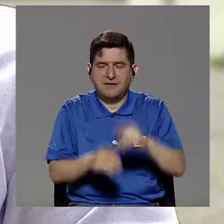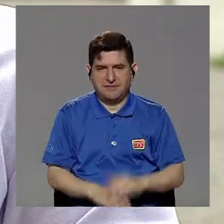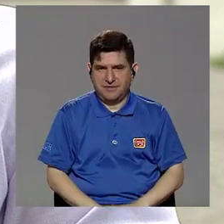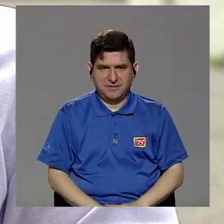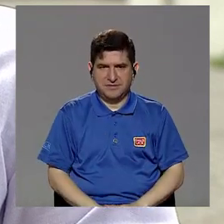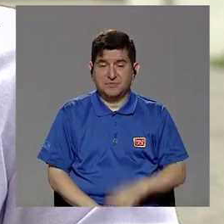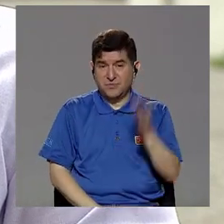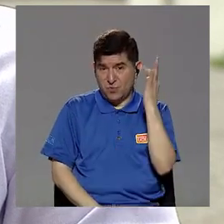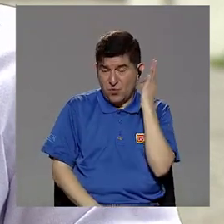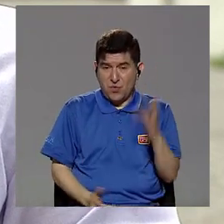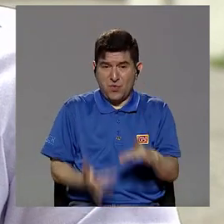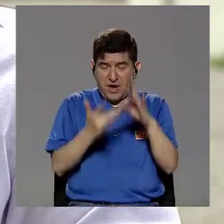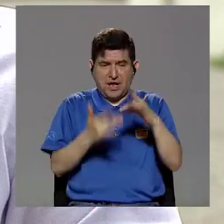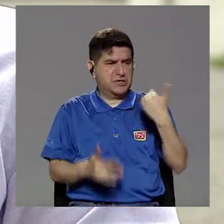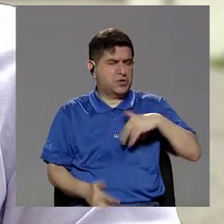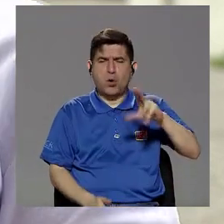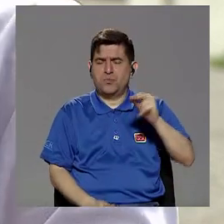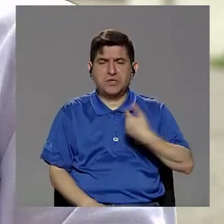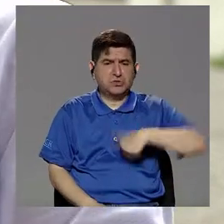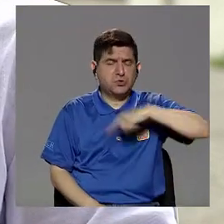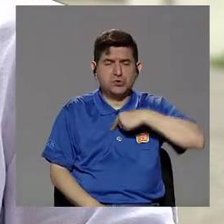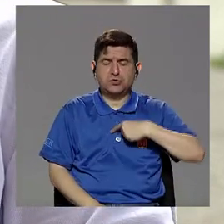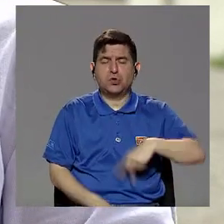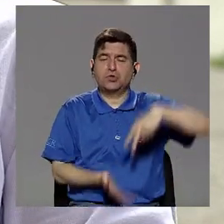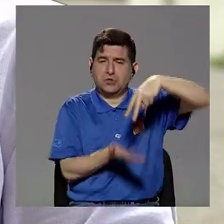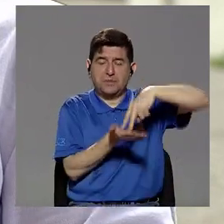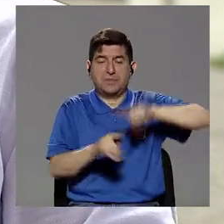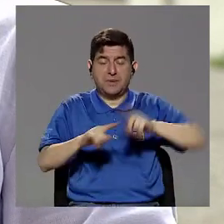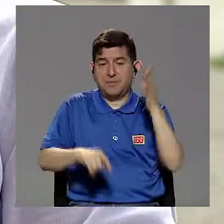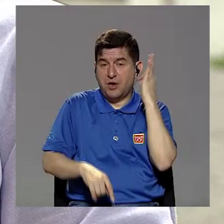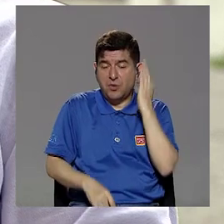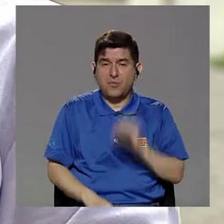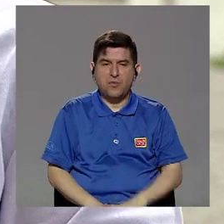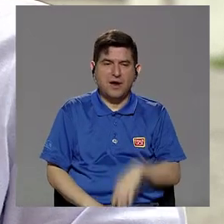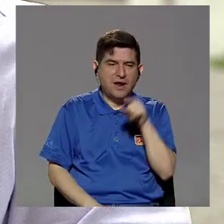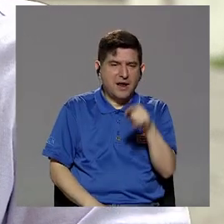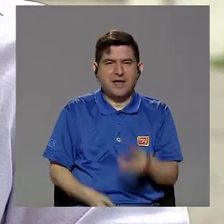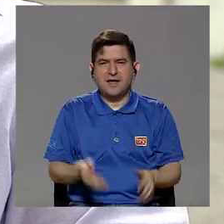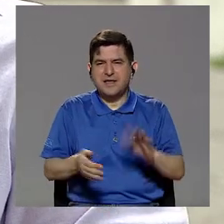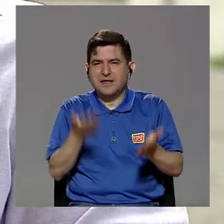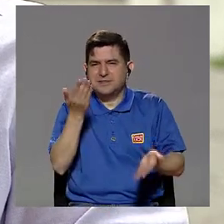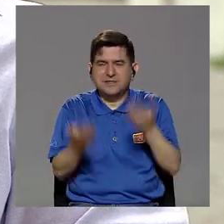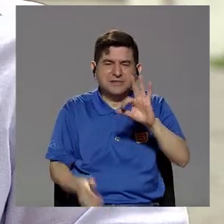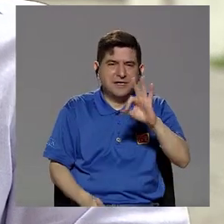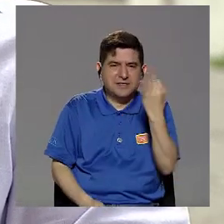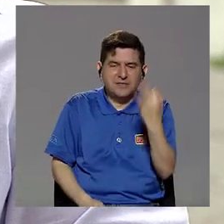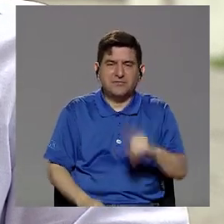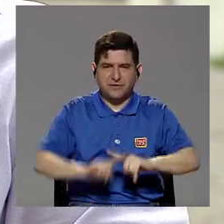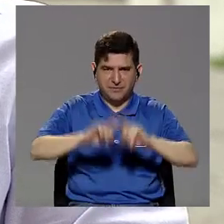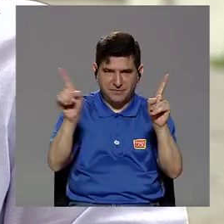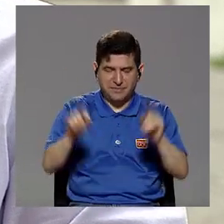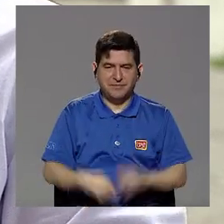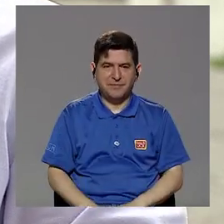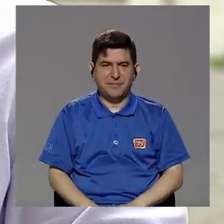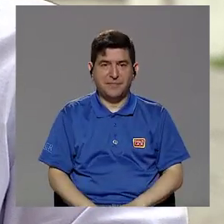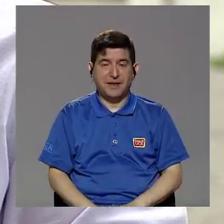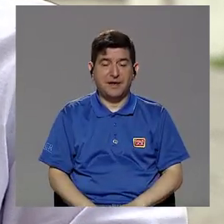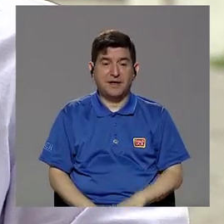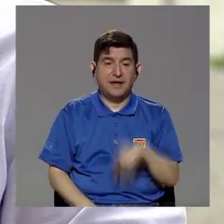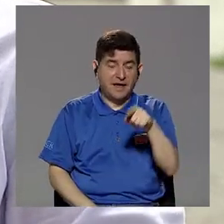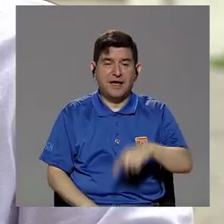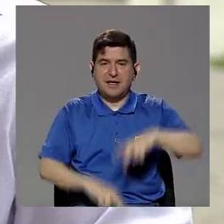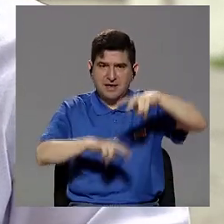veces cuando las mujeres, sobre todo los hombres, no porque nosotros orinamos de pie, pero las mujeres orinan calculado muchas veces. Y esto, al